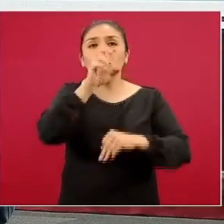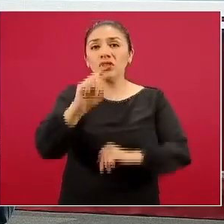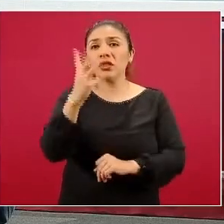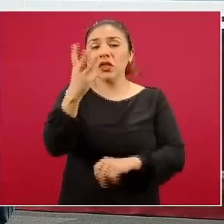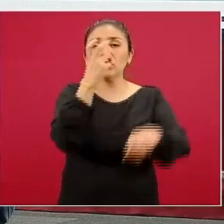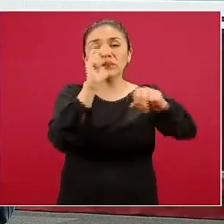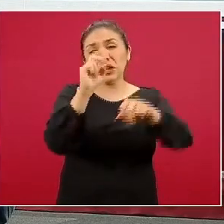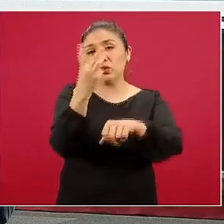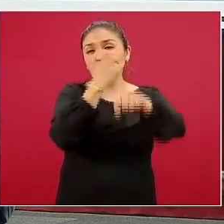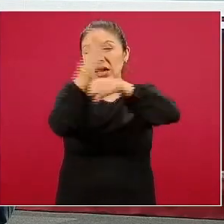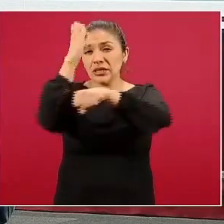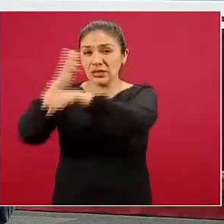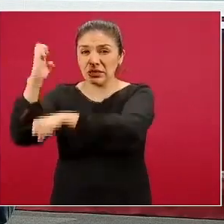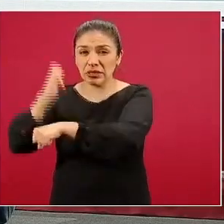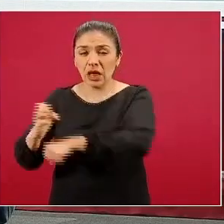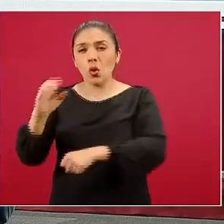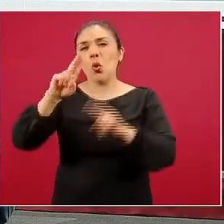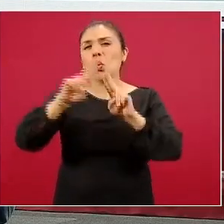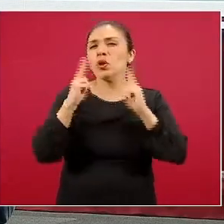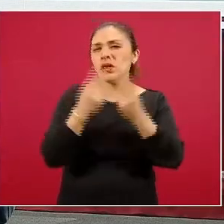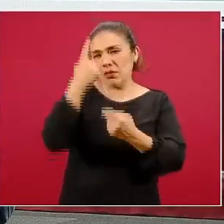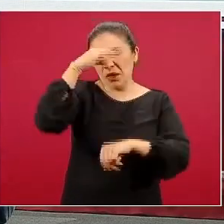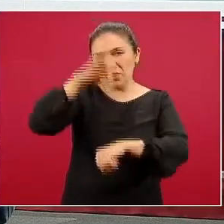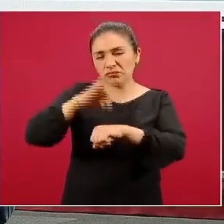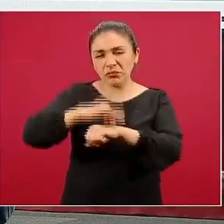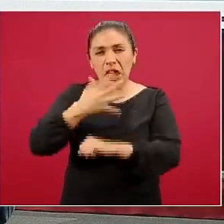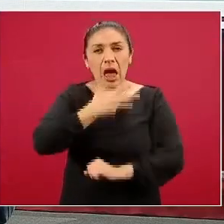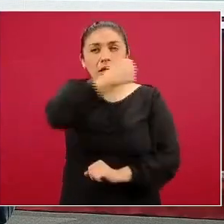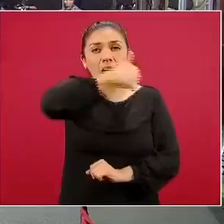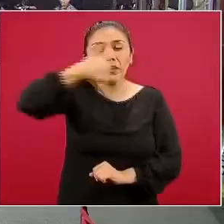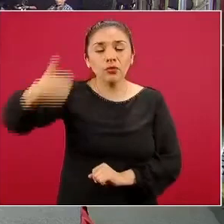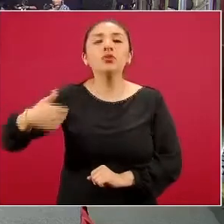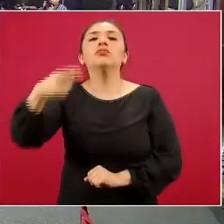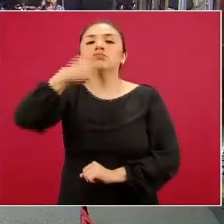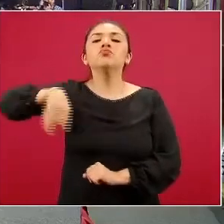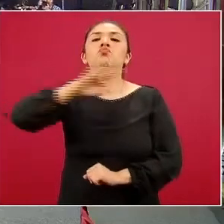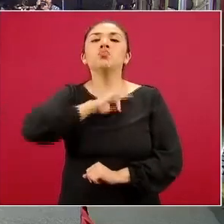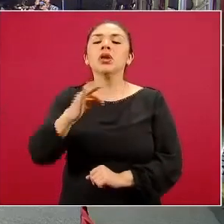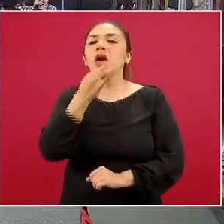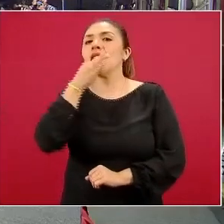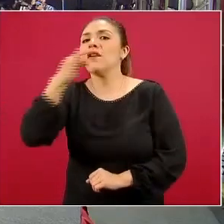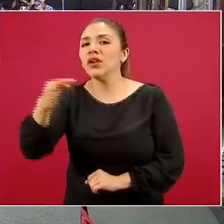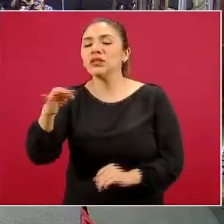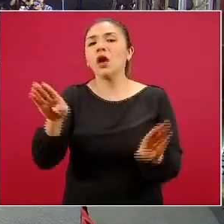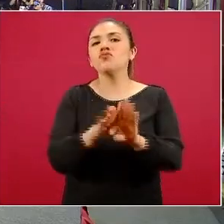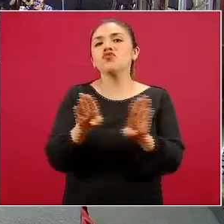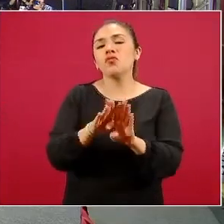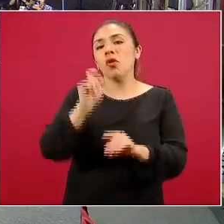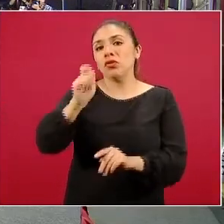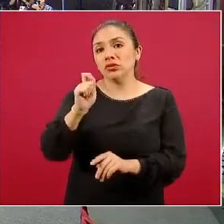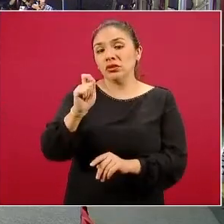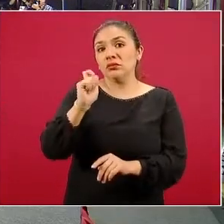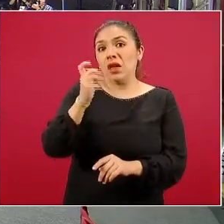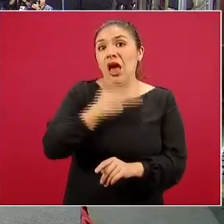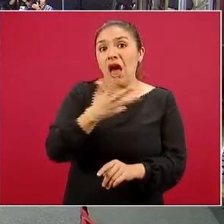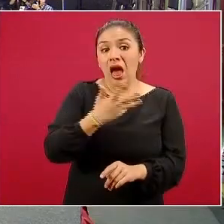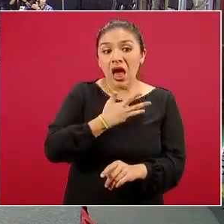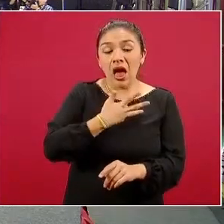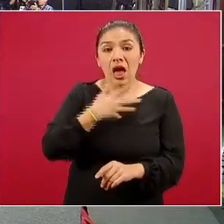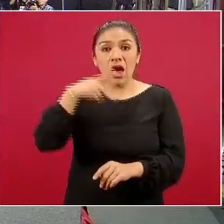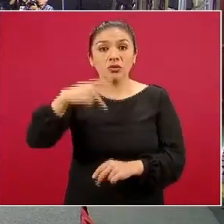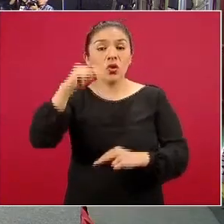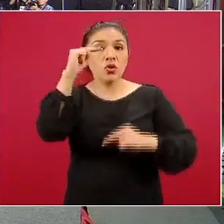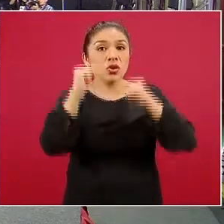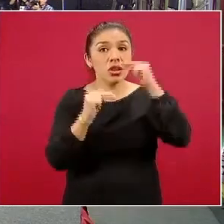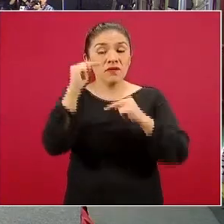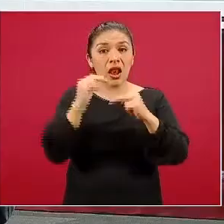entidades federativas y todas las unidades que están en cada una de ellas pueden hacer del conocimiento tanto de su